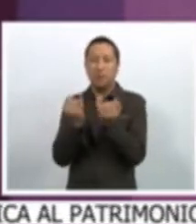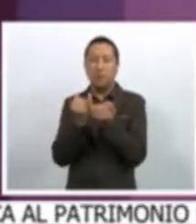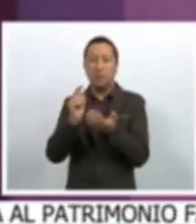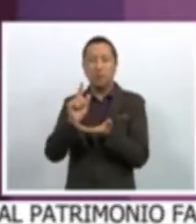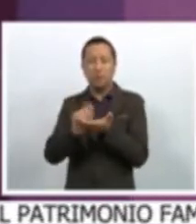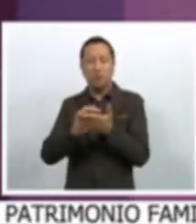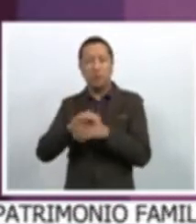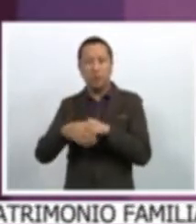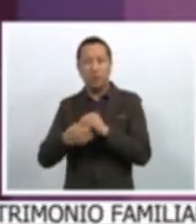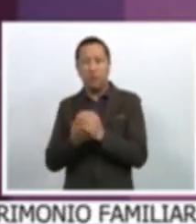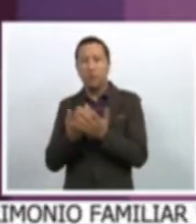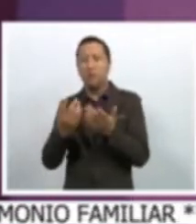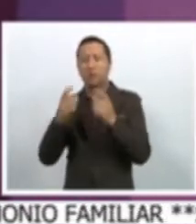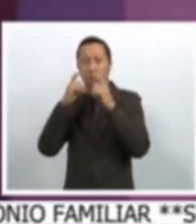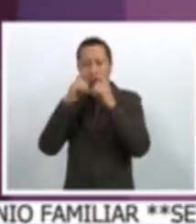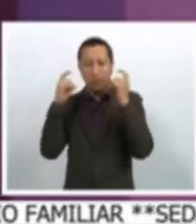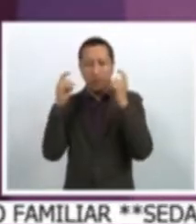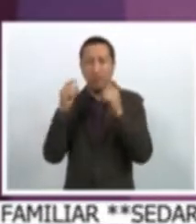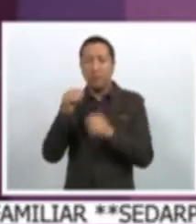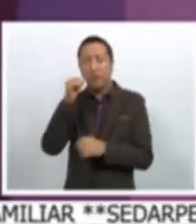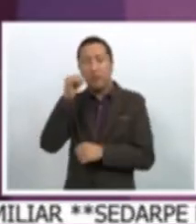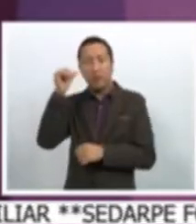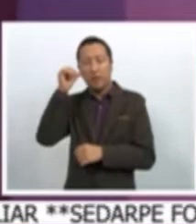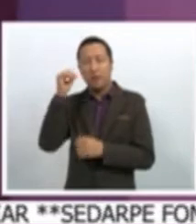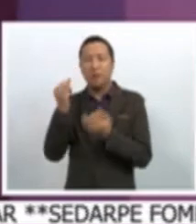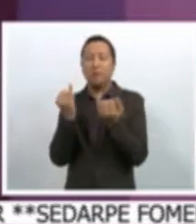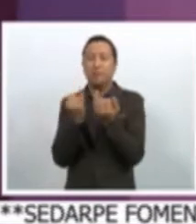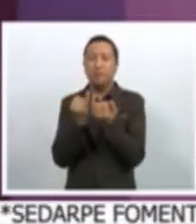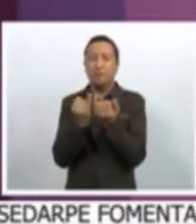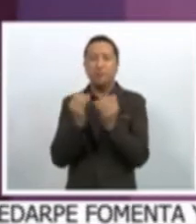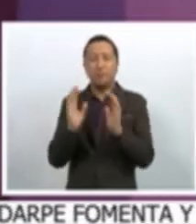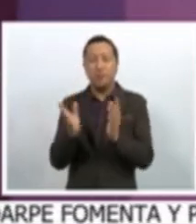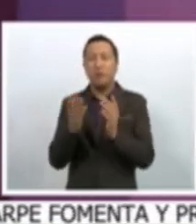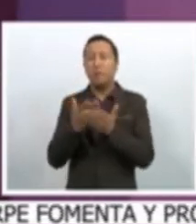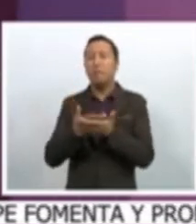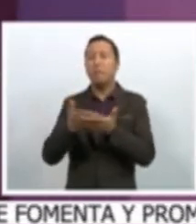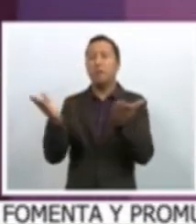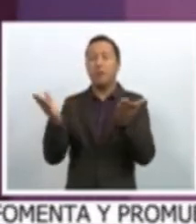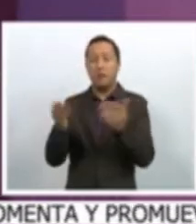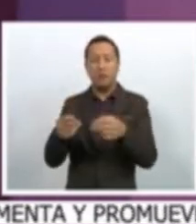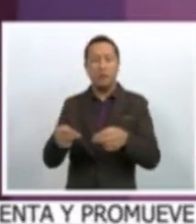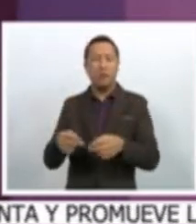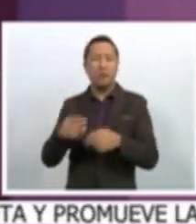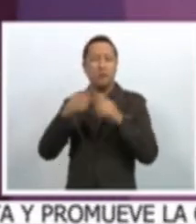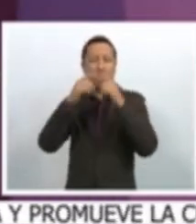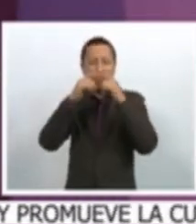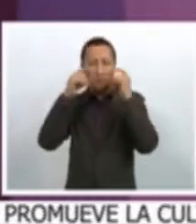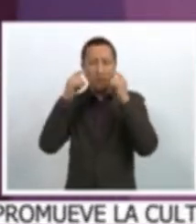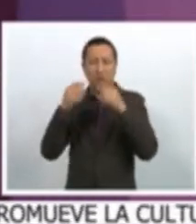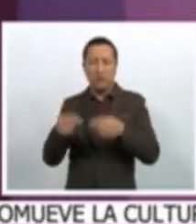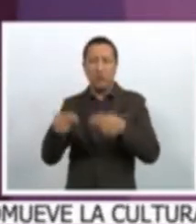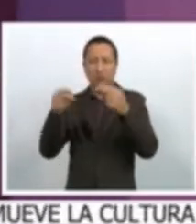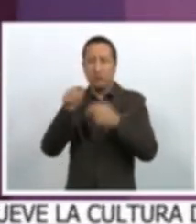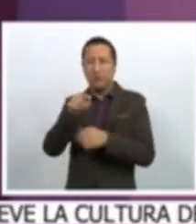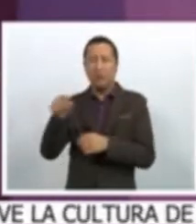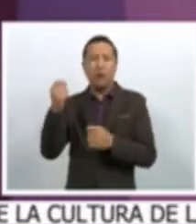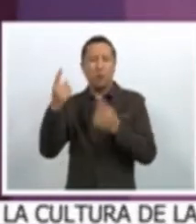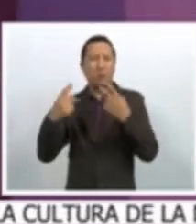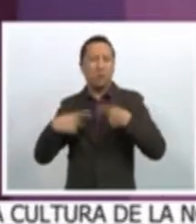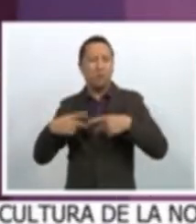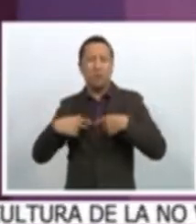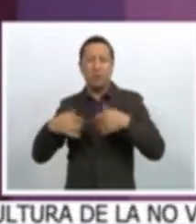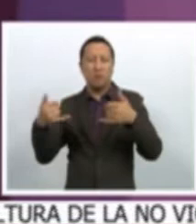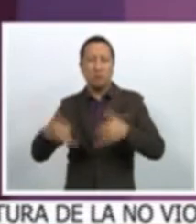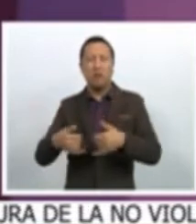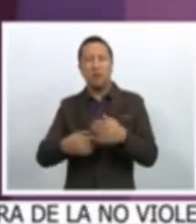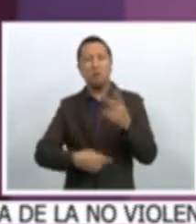uso de cubrebocas. Ayer también estuvimos entregando cubrebocas para los pequeños negocios. De repente hay clientes todavía muy necios que llegan sin el uso de